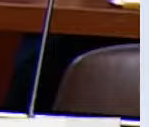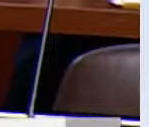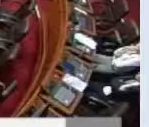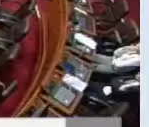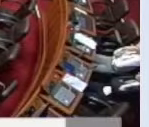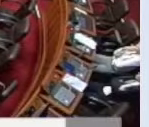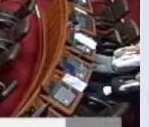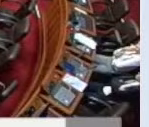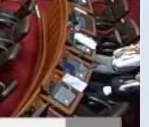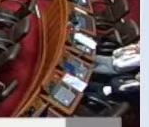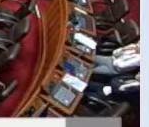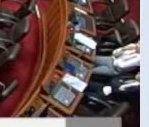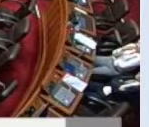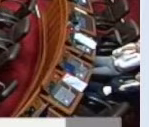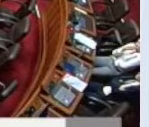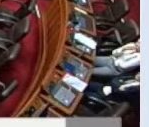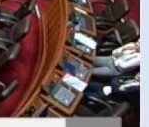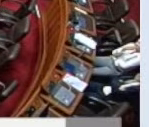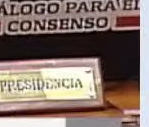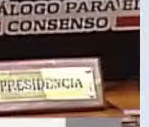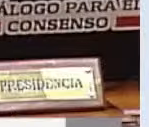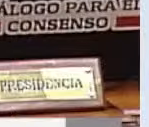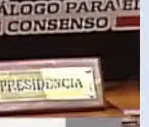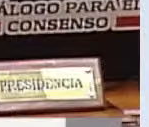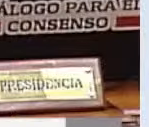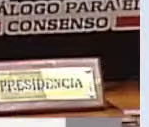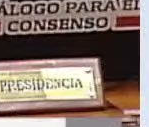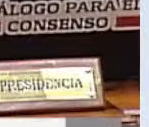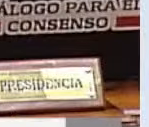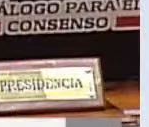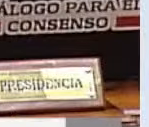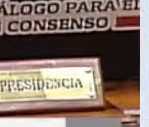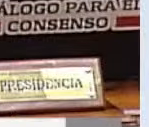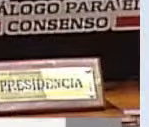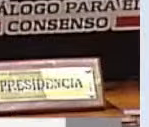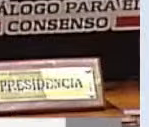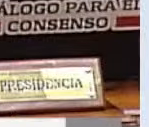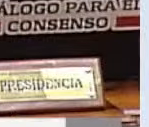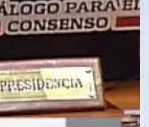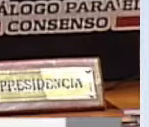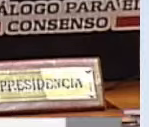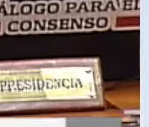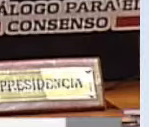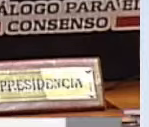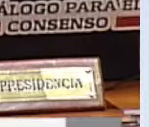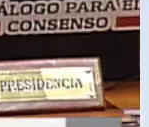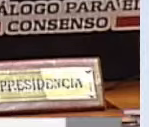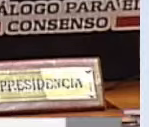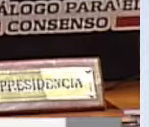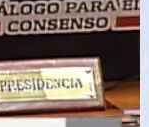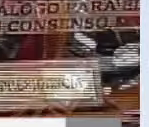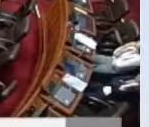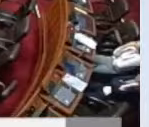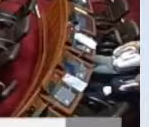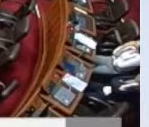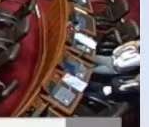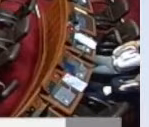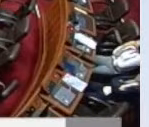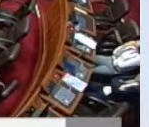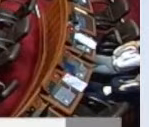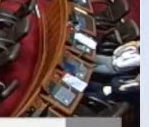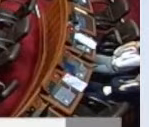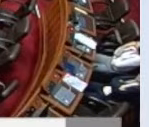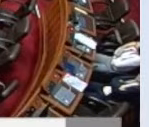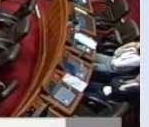Gracias, congresista. Tiene el uso de la palabra la congresista Isabel Cortés, 1 minuto y medio.